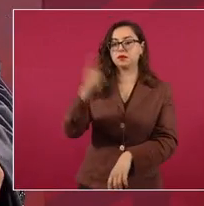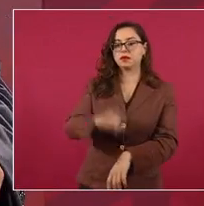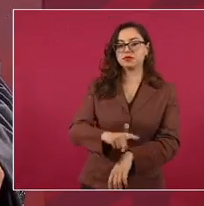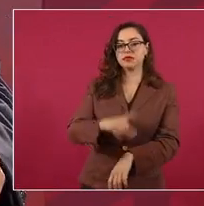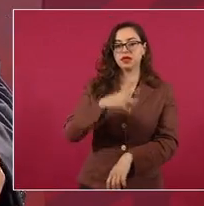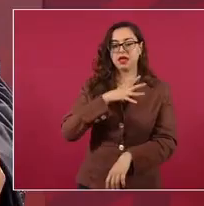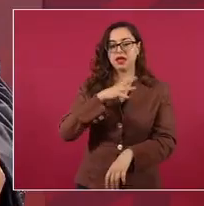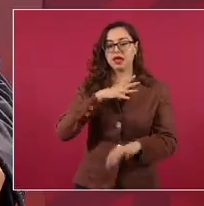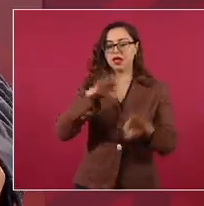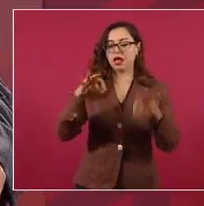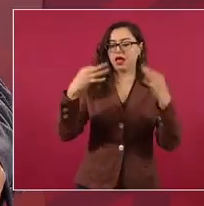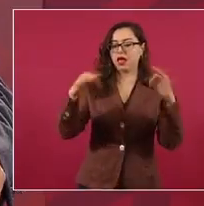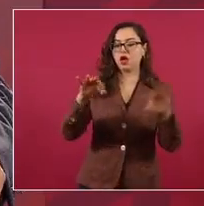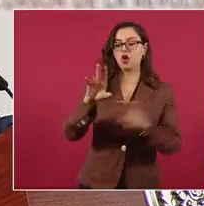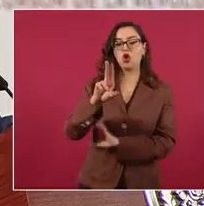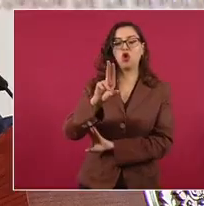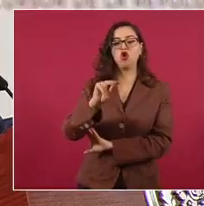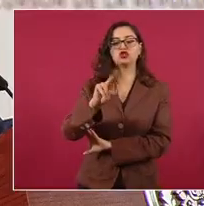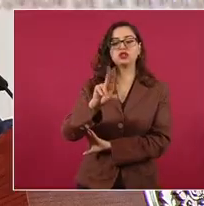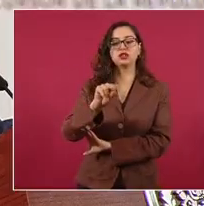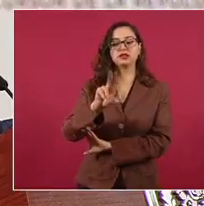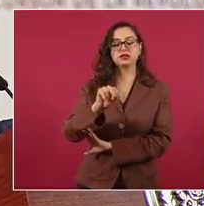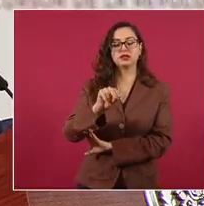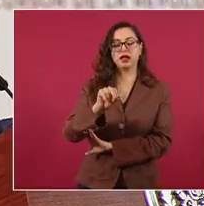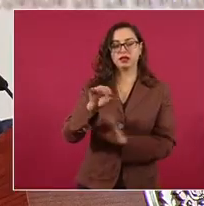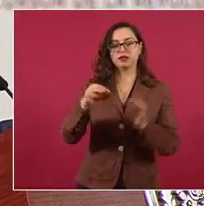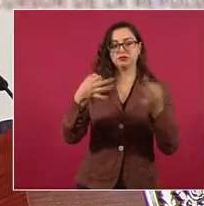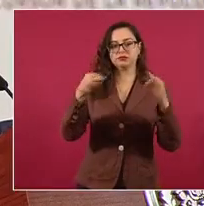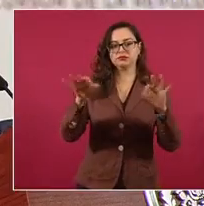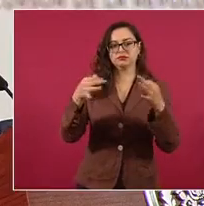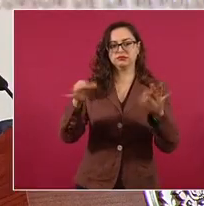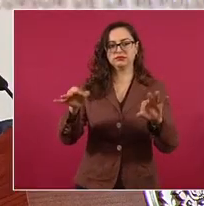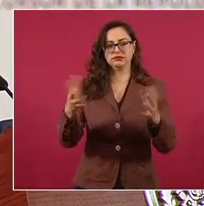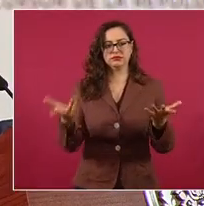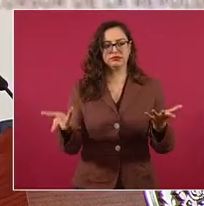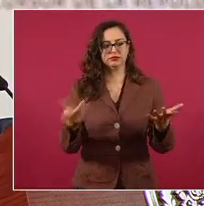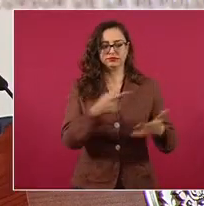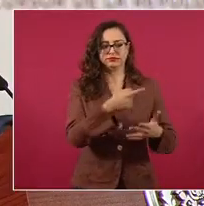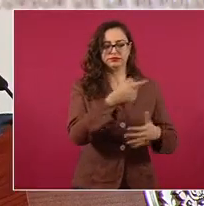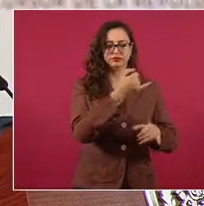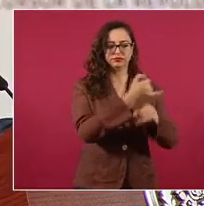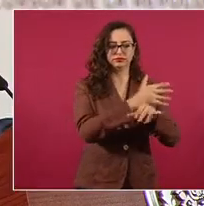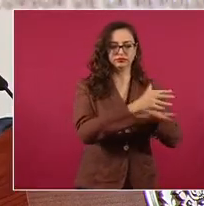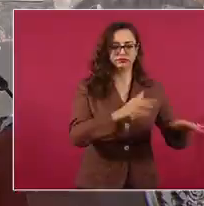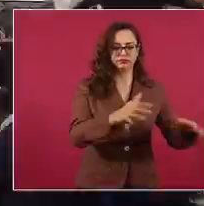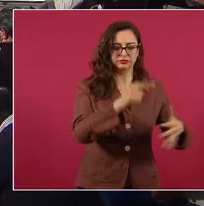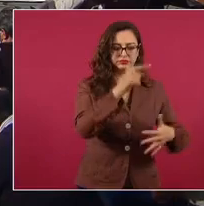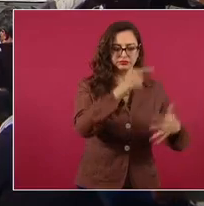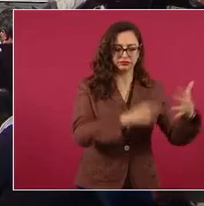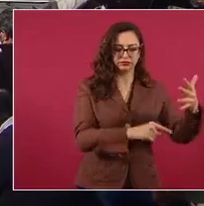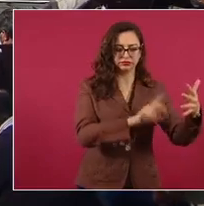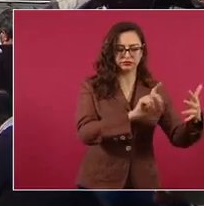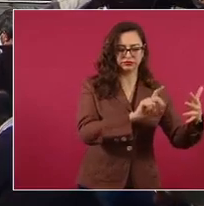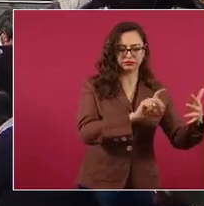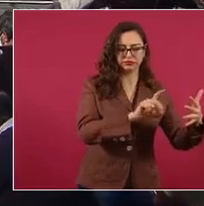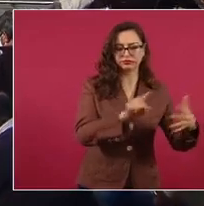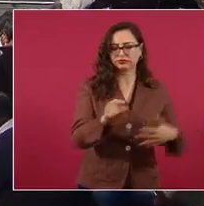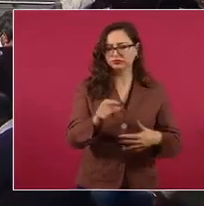Yo sostengo, aquí lo he dicho, de que quisieron